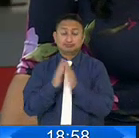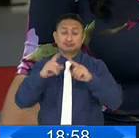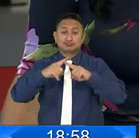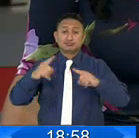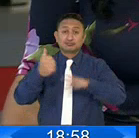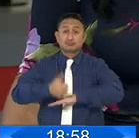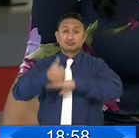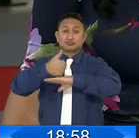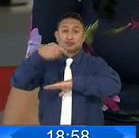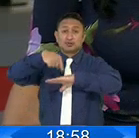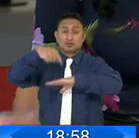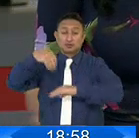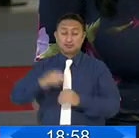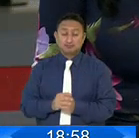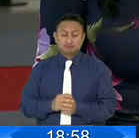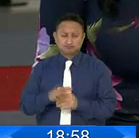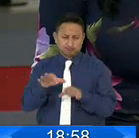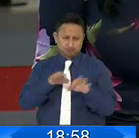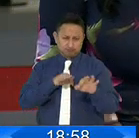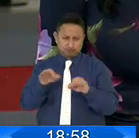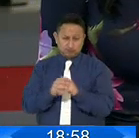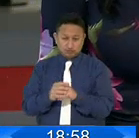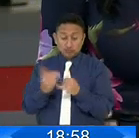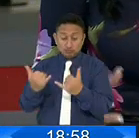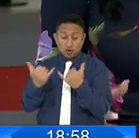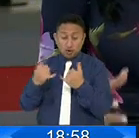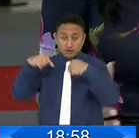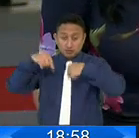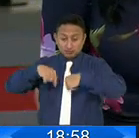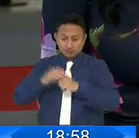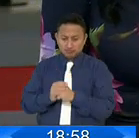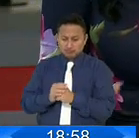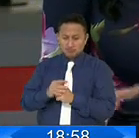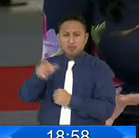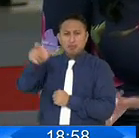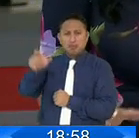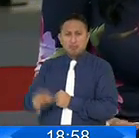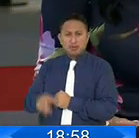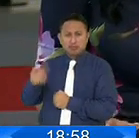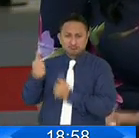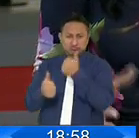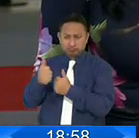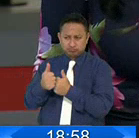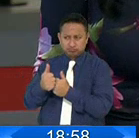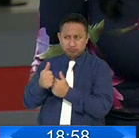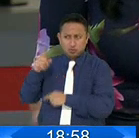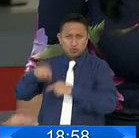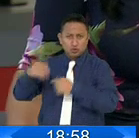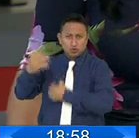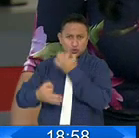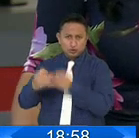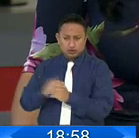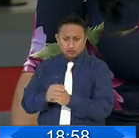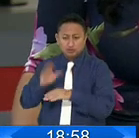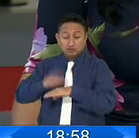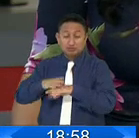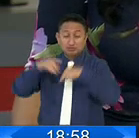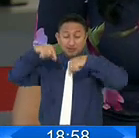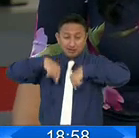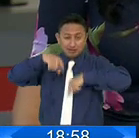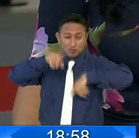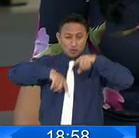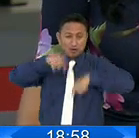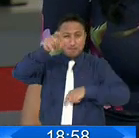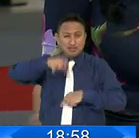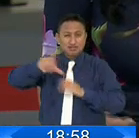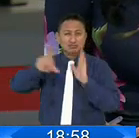Exmiembros del Tribunal Supremo Electoral aclaran cuando se aplica la inmunidad electoral a un candidato. Esto ante supuestas malas